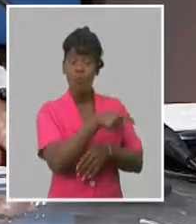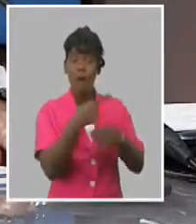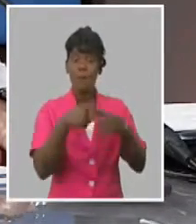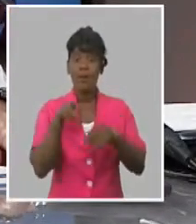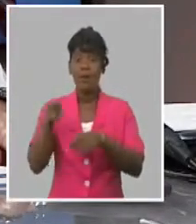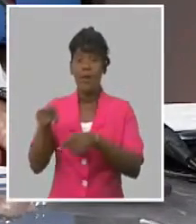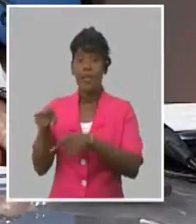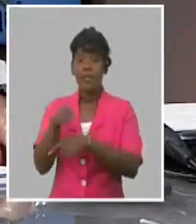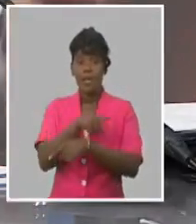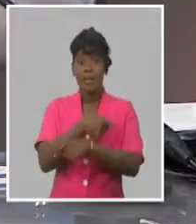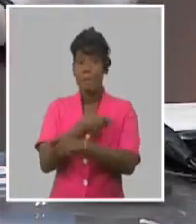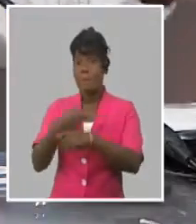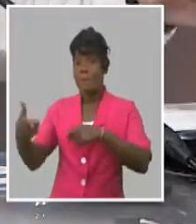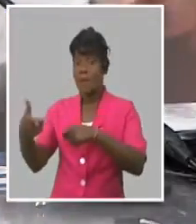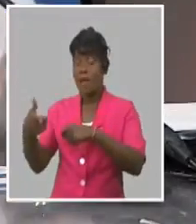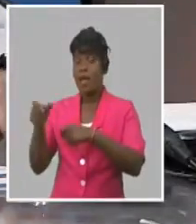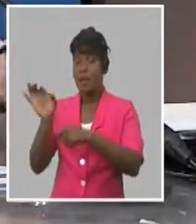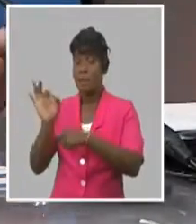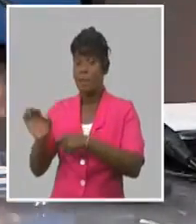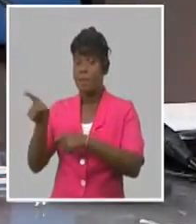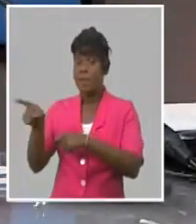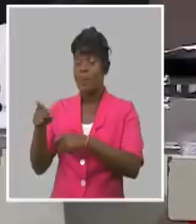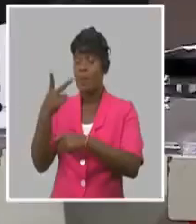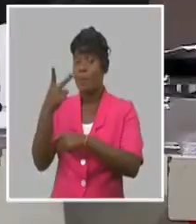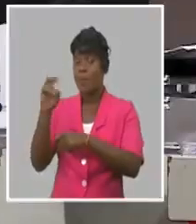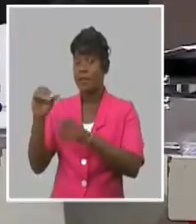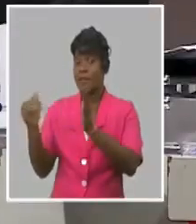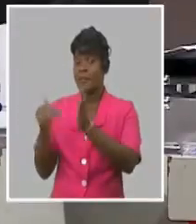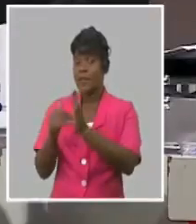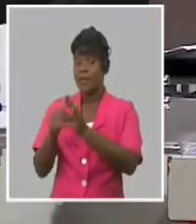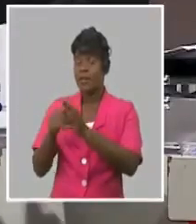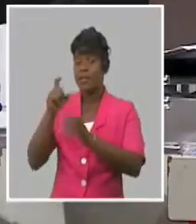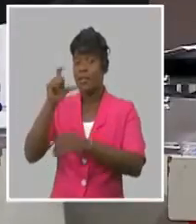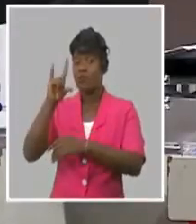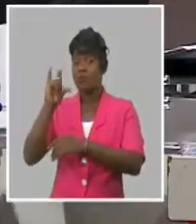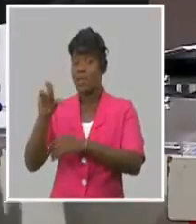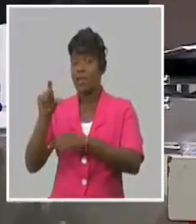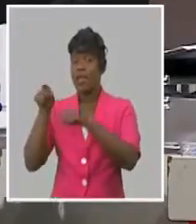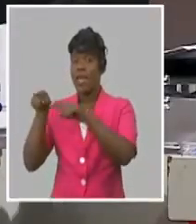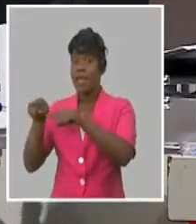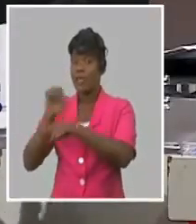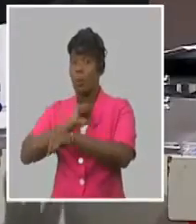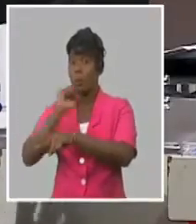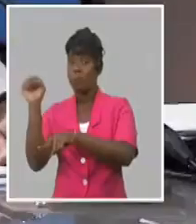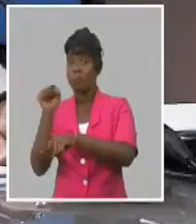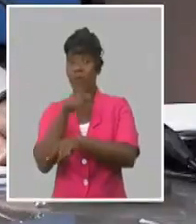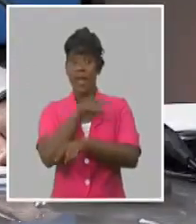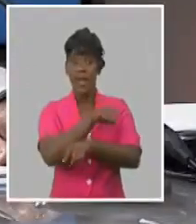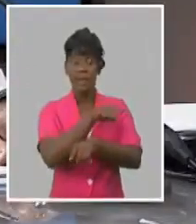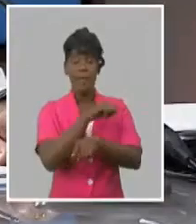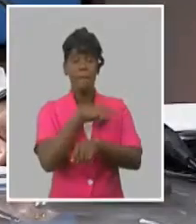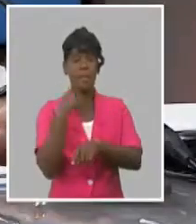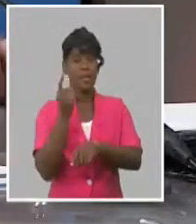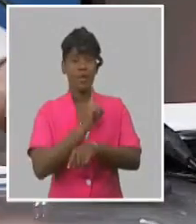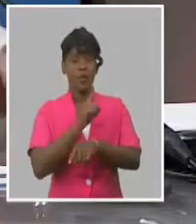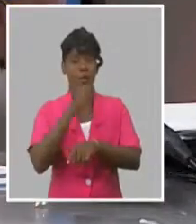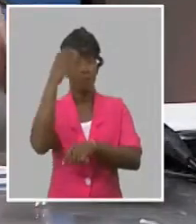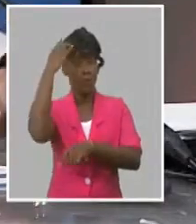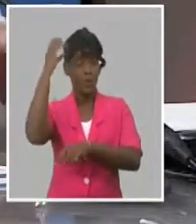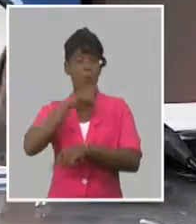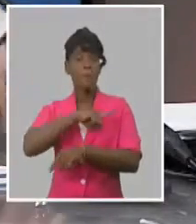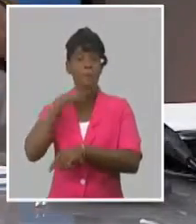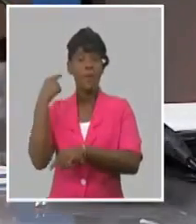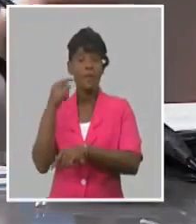de eficiencia de la cooperativa. Pudo haber sido eficiente o no. Entonces, cuando cualquier actor económico